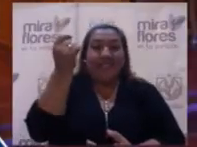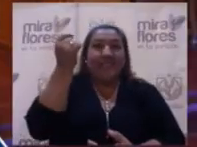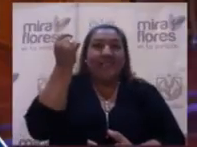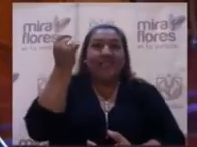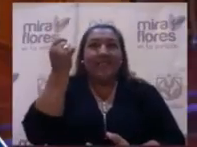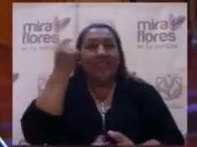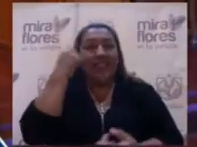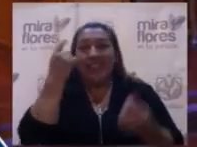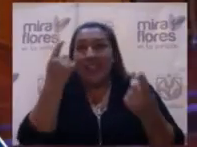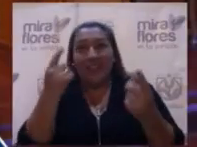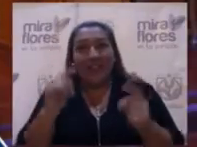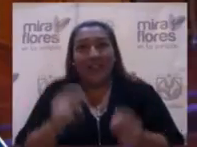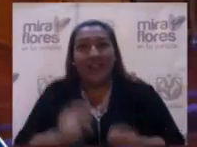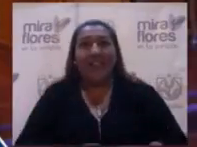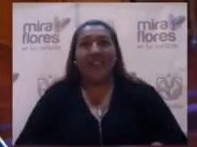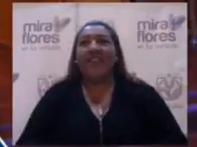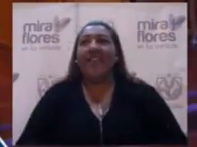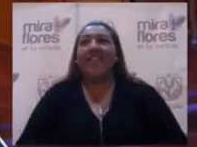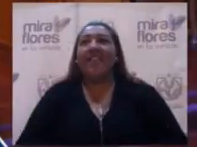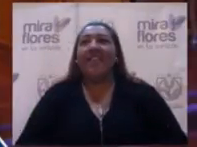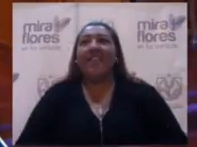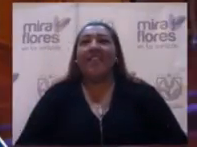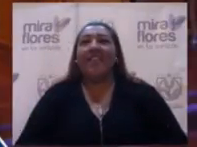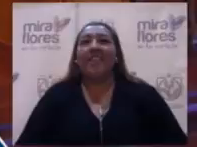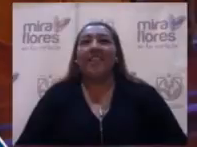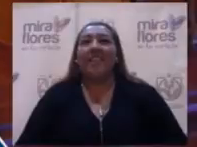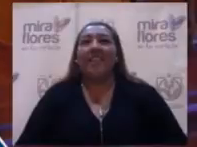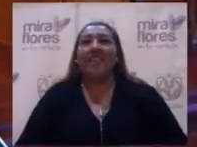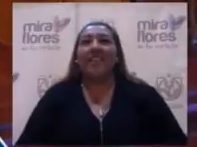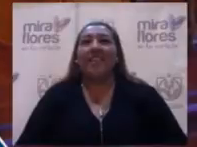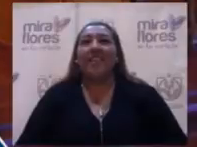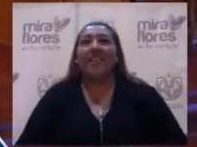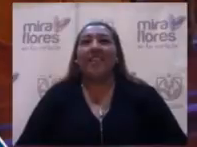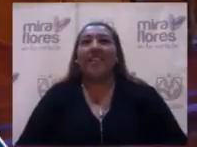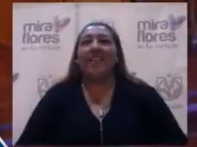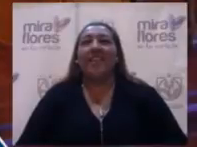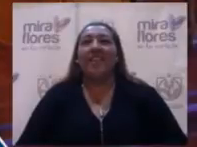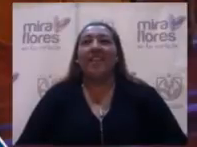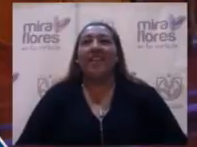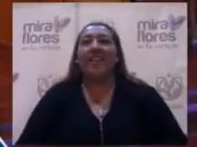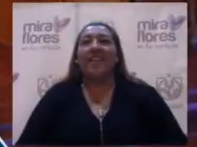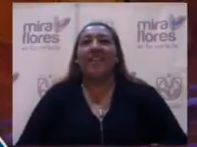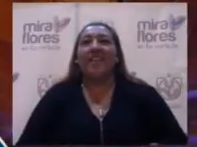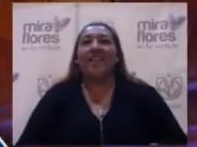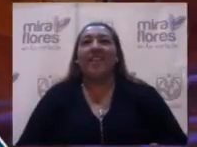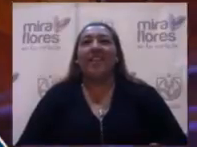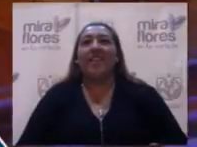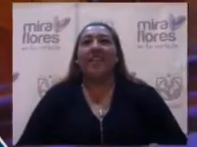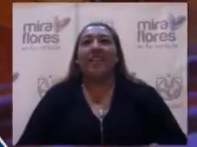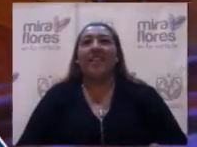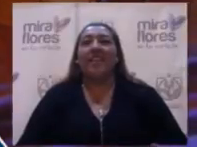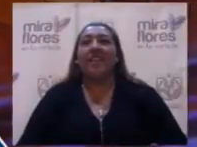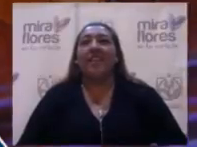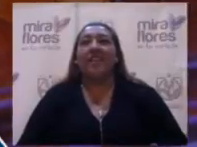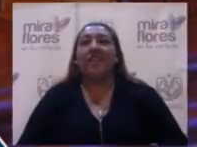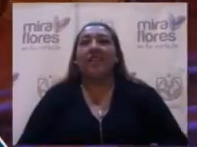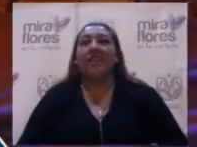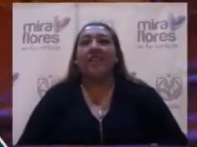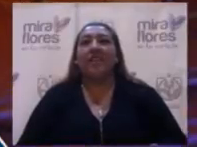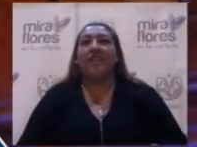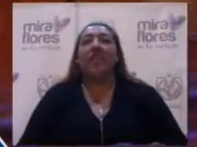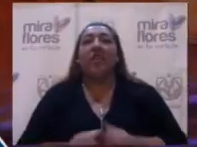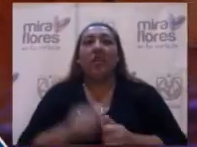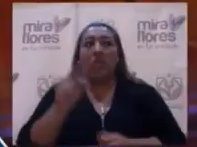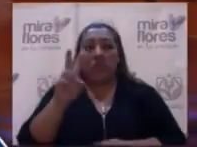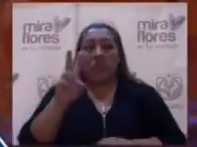de acuerdo con lo que ha querido decir. Y su cuerpo lo ha vendido con el voto. Yo sé que hay lapsus. En todo caso, queda votado así, pero con dos